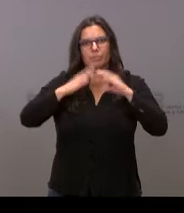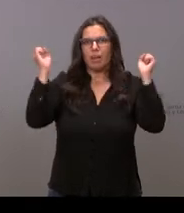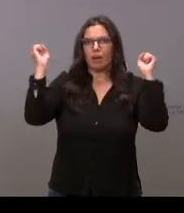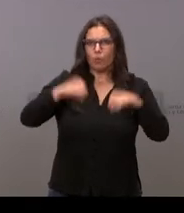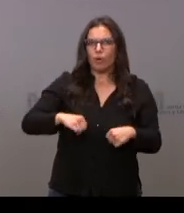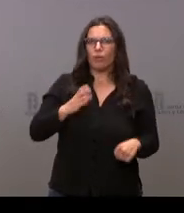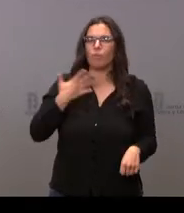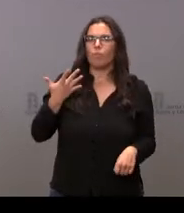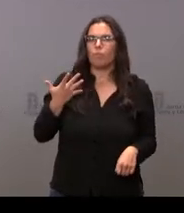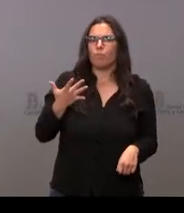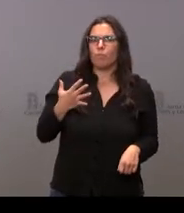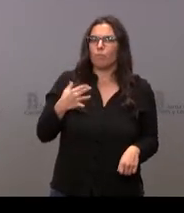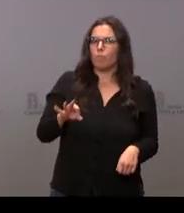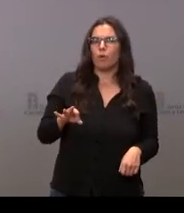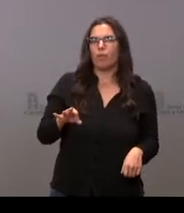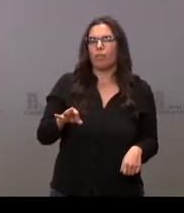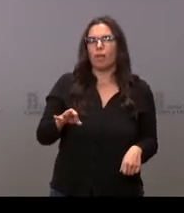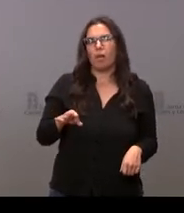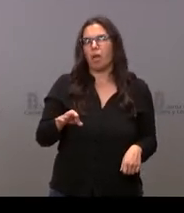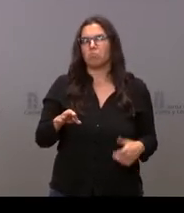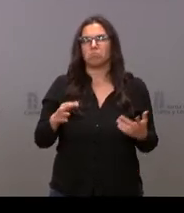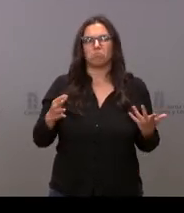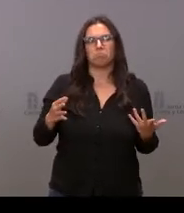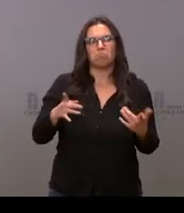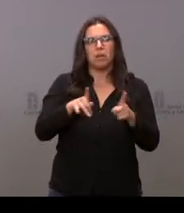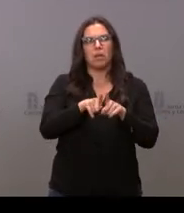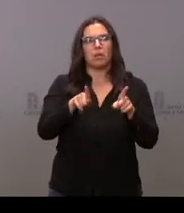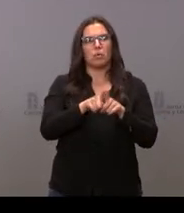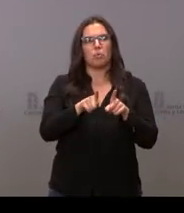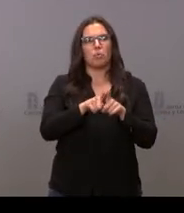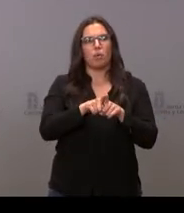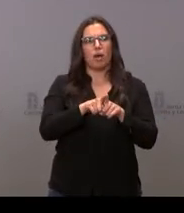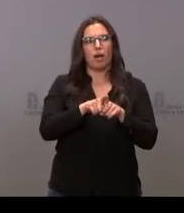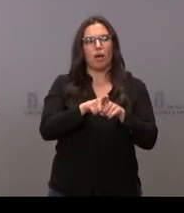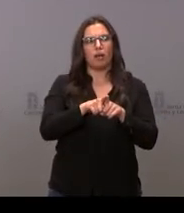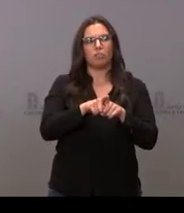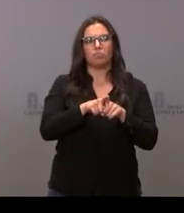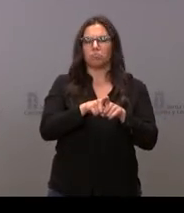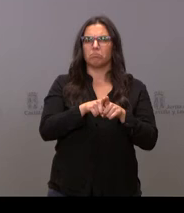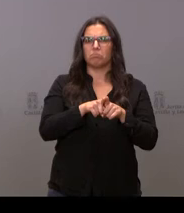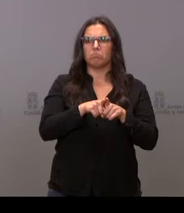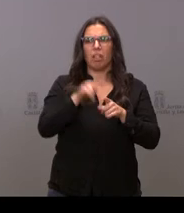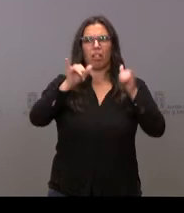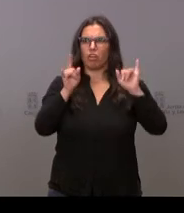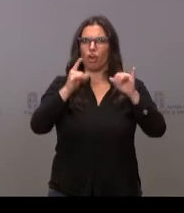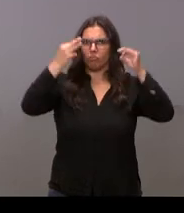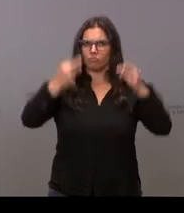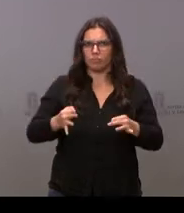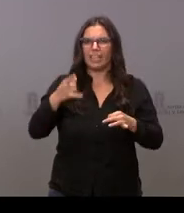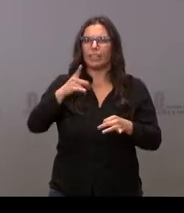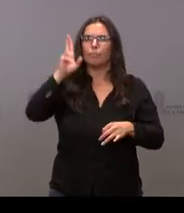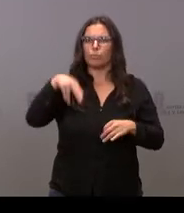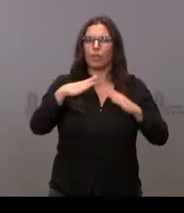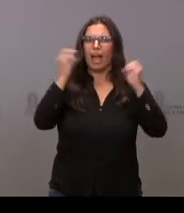calificar sin ánimo de caer en ninguna demagogia de acuerdo histórico